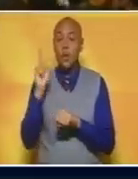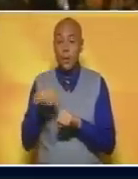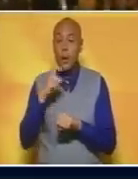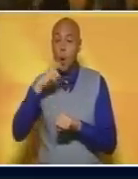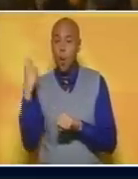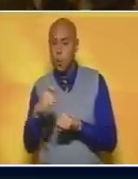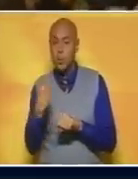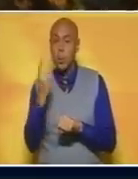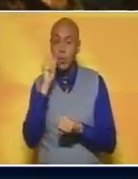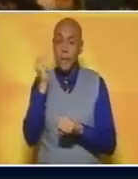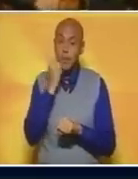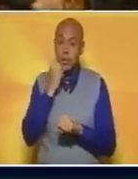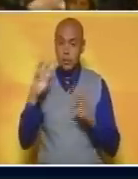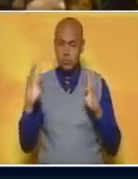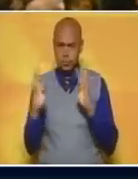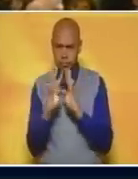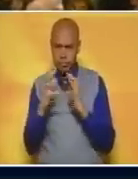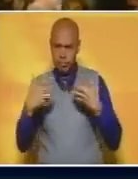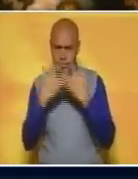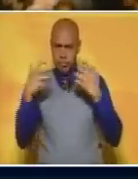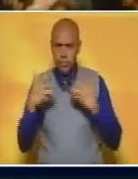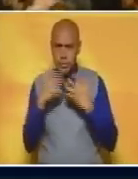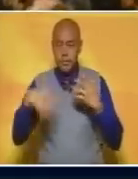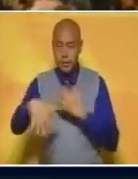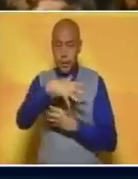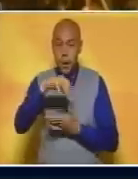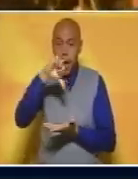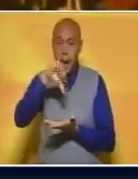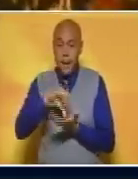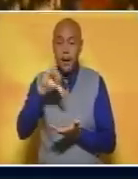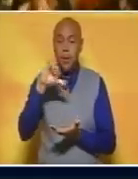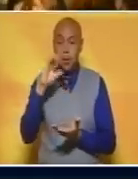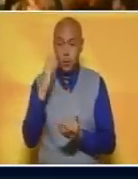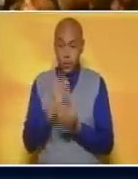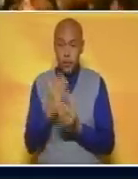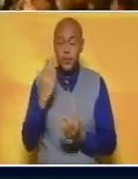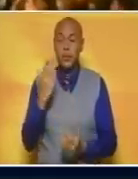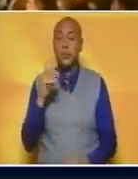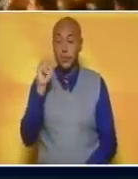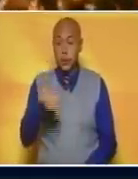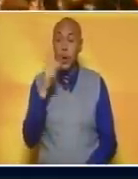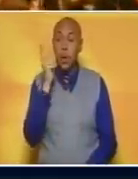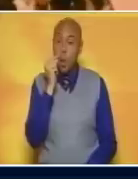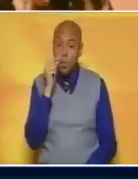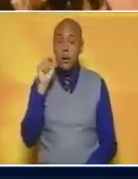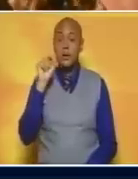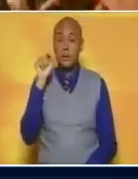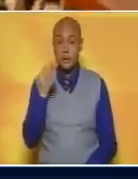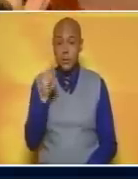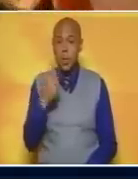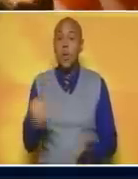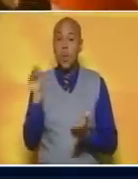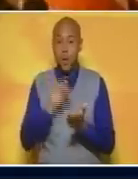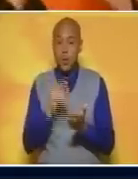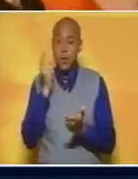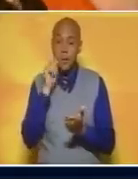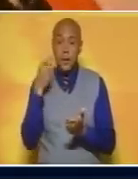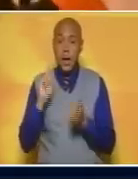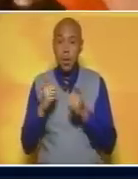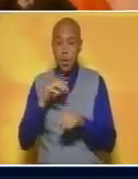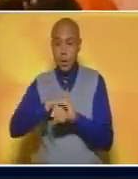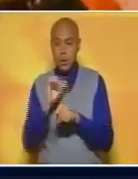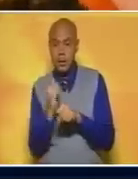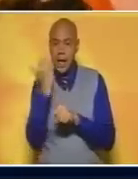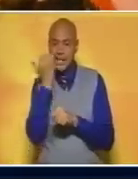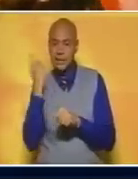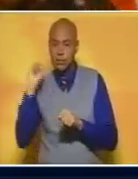manifestantes registrados anoche frente al Banco Central de Beirut. La tensión volvió a las calles, donde agentes lanzaron gases